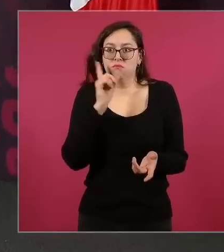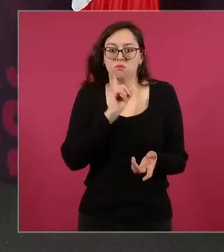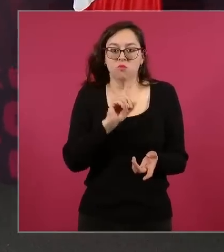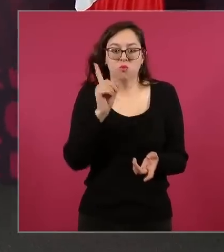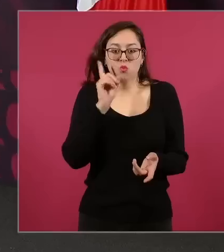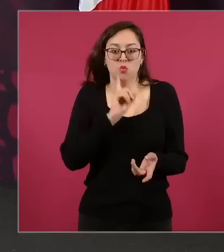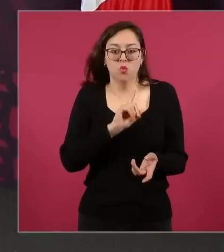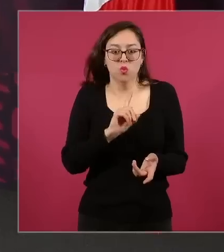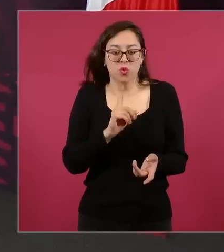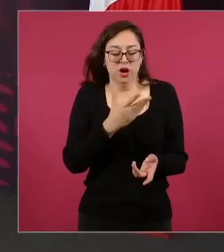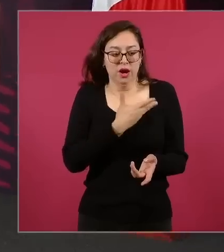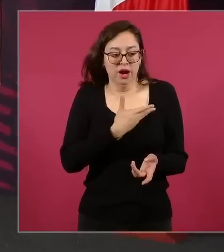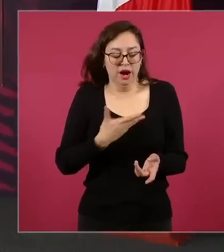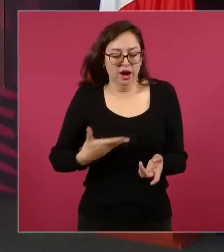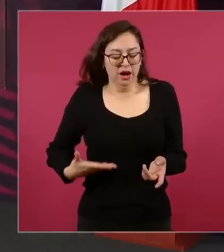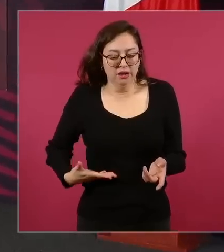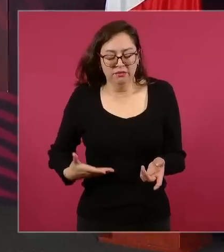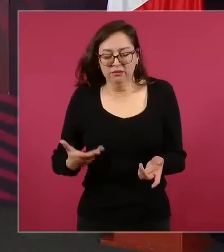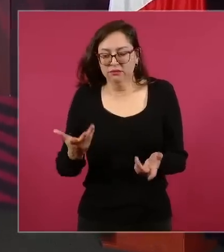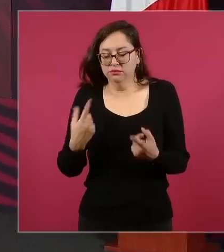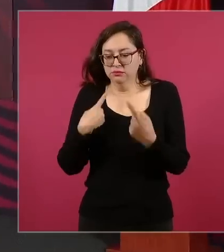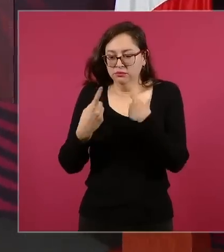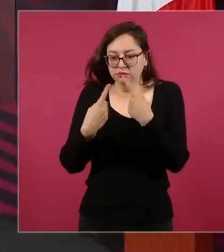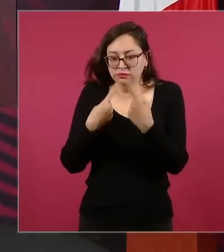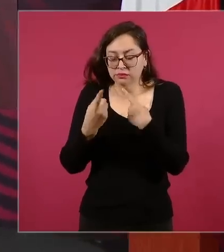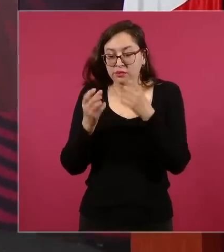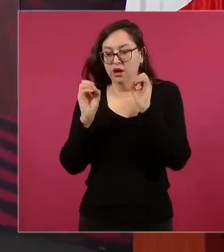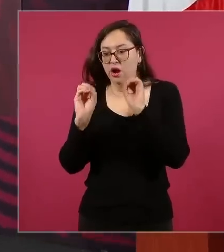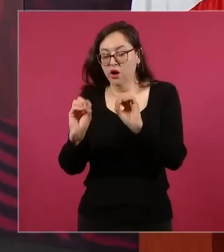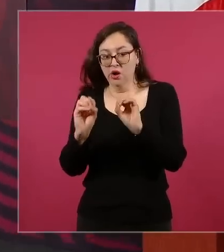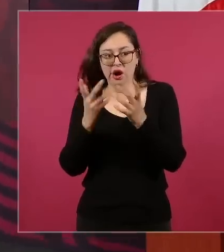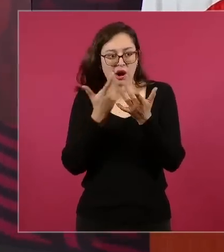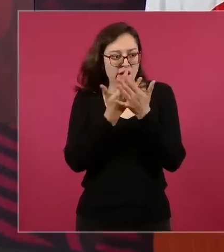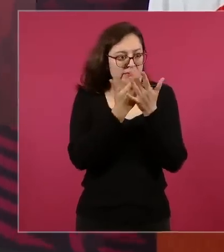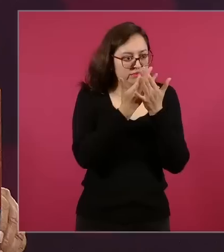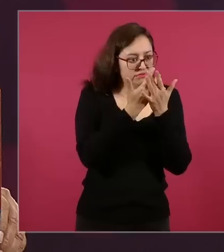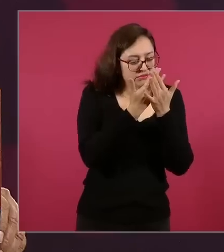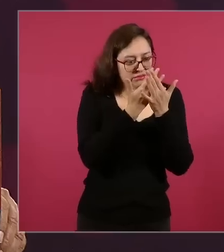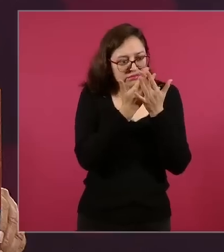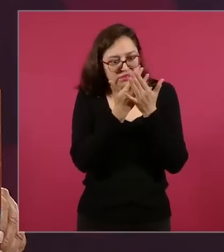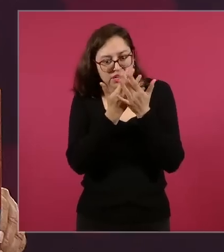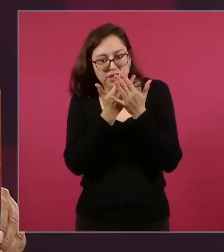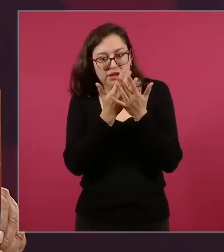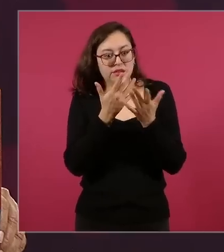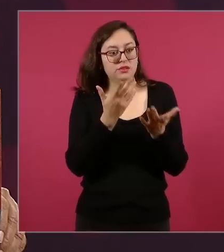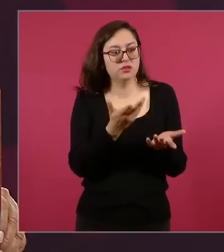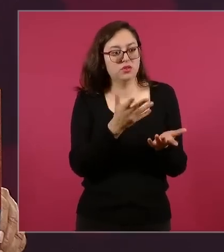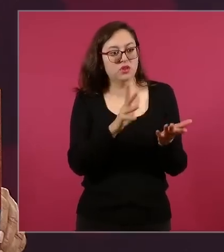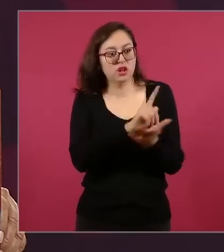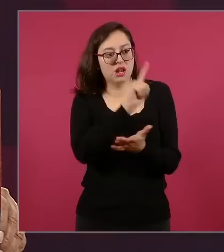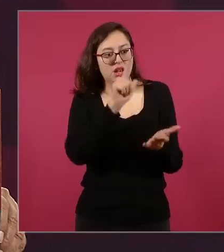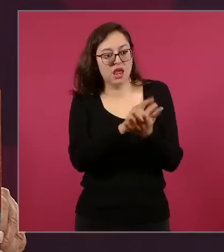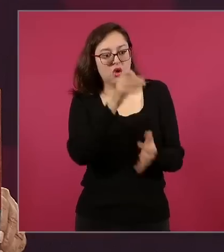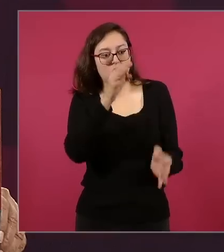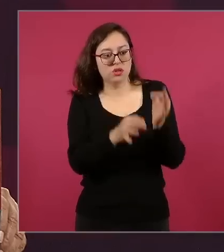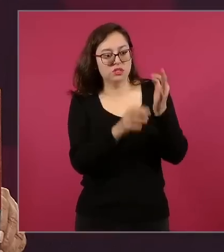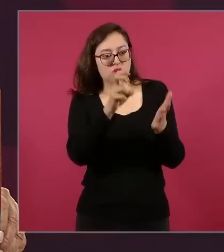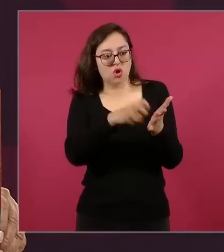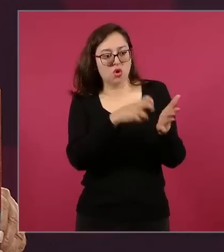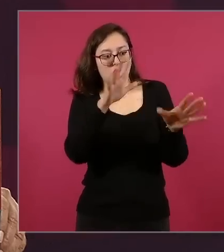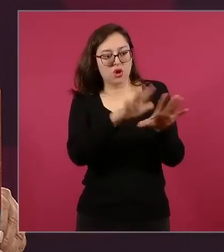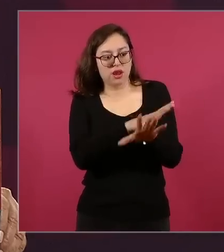a ver si no pasaba la reforma judicial, pero el pueblo es mucha pieza.